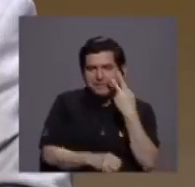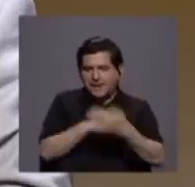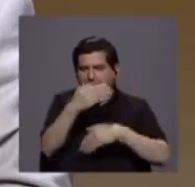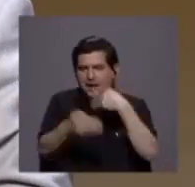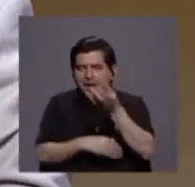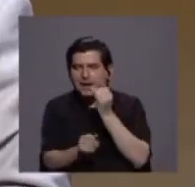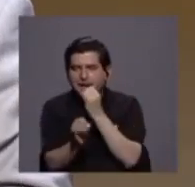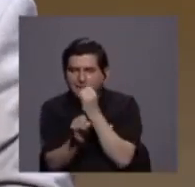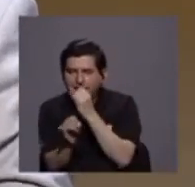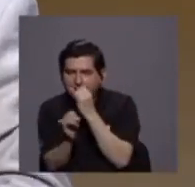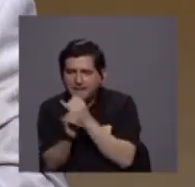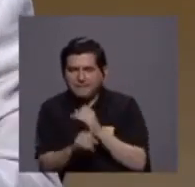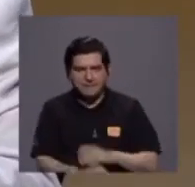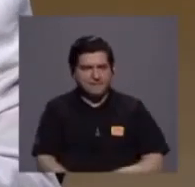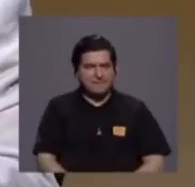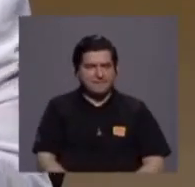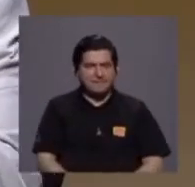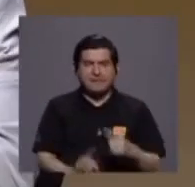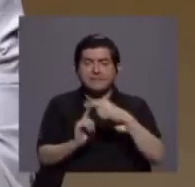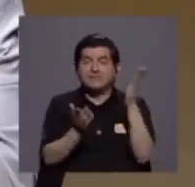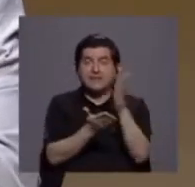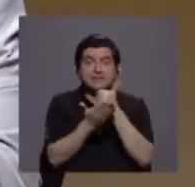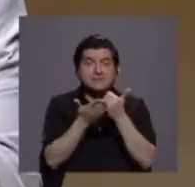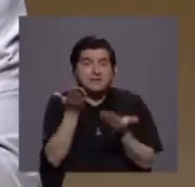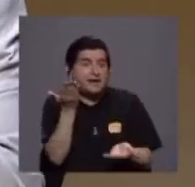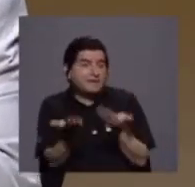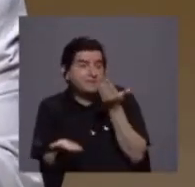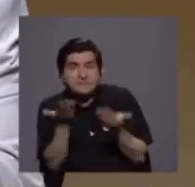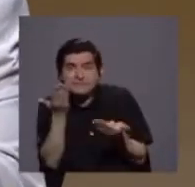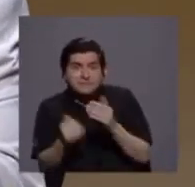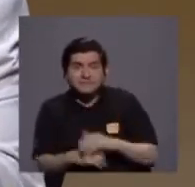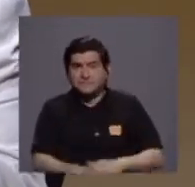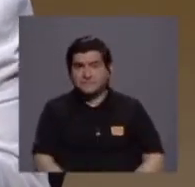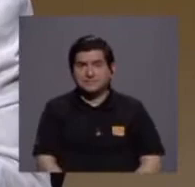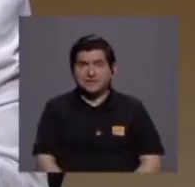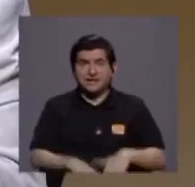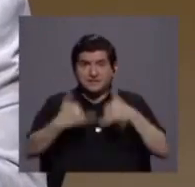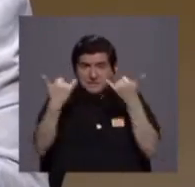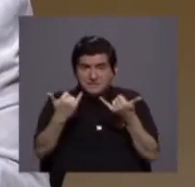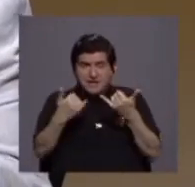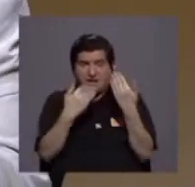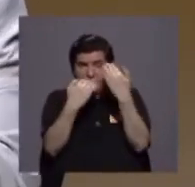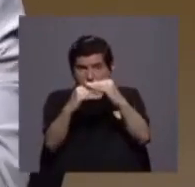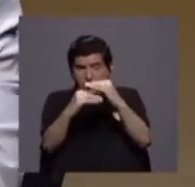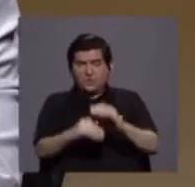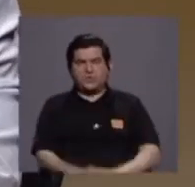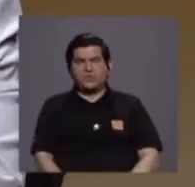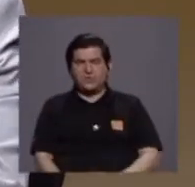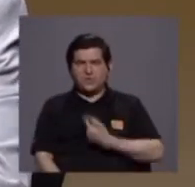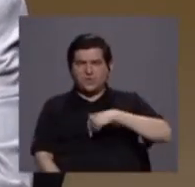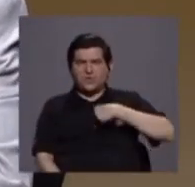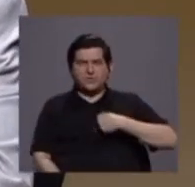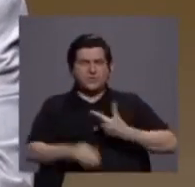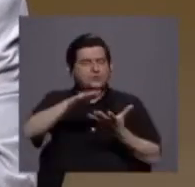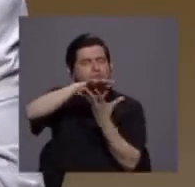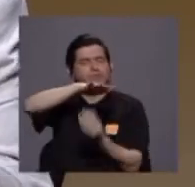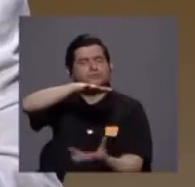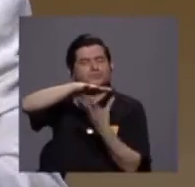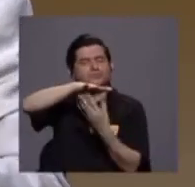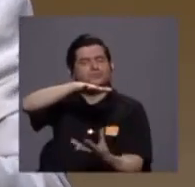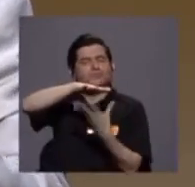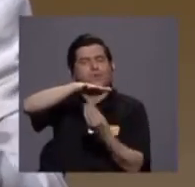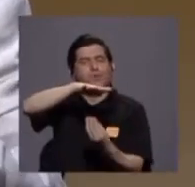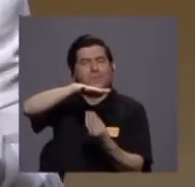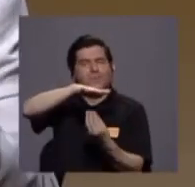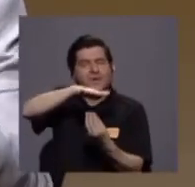procesos institucionales, desde algo que todavía, que ahora está muy restringido, cuando íbamos a sacar fotocopias o cuando